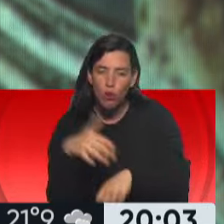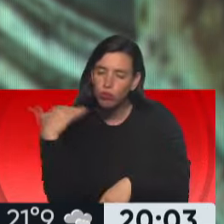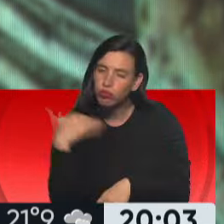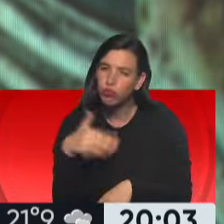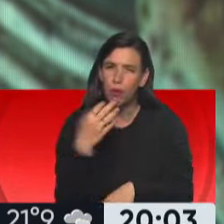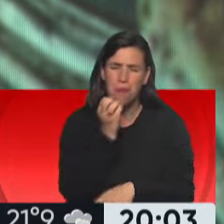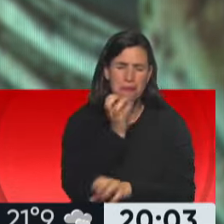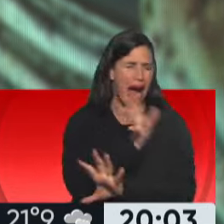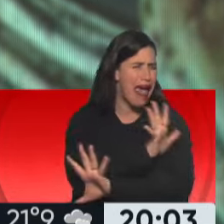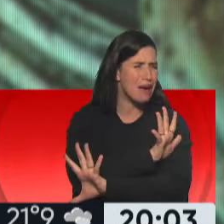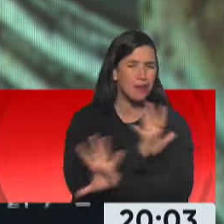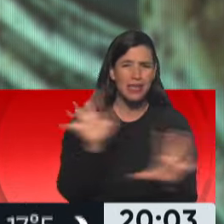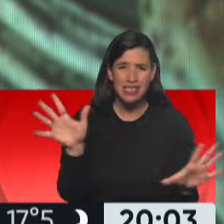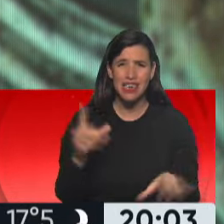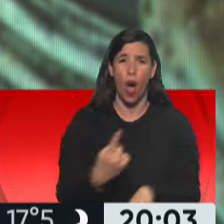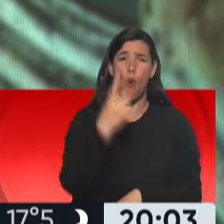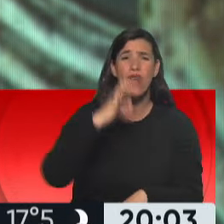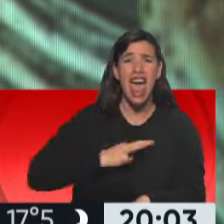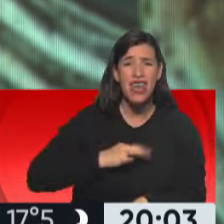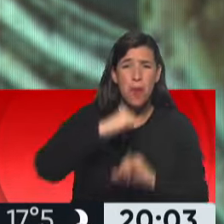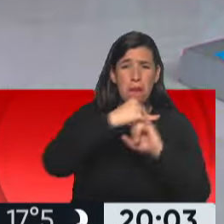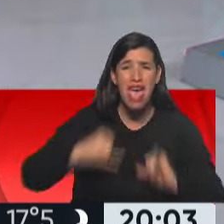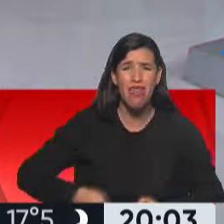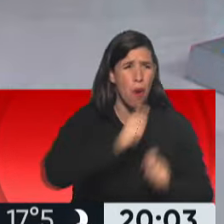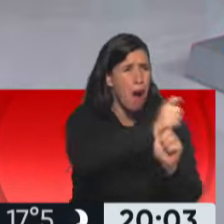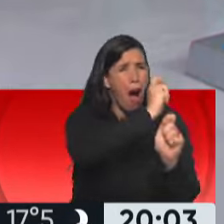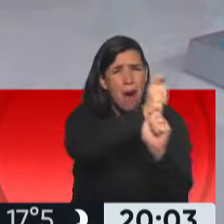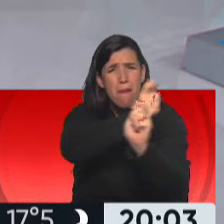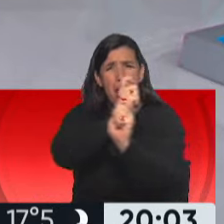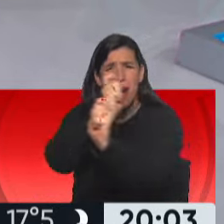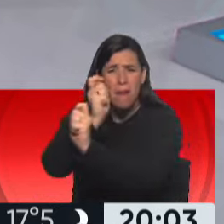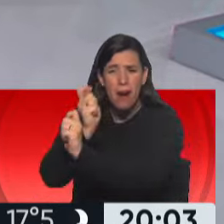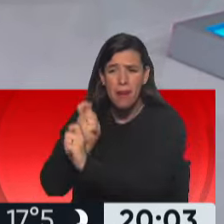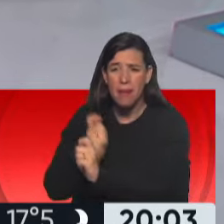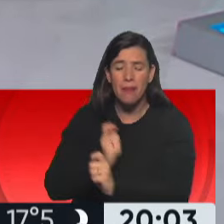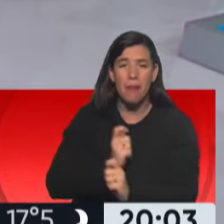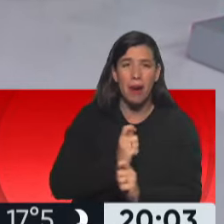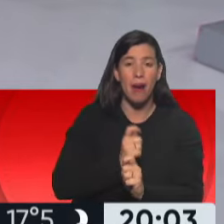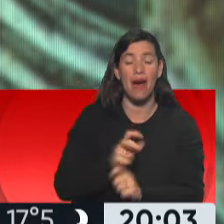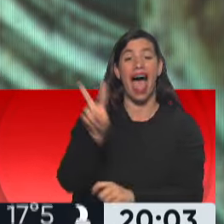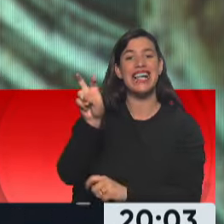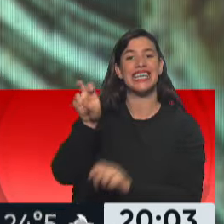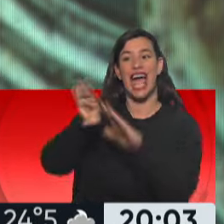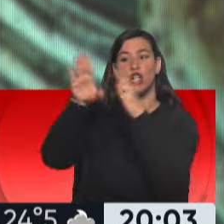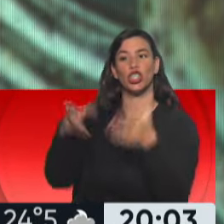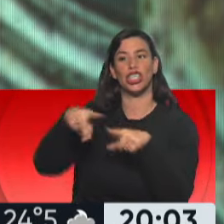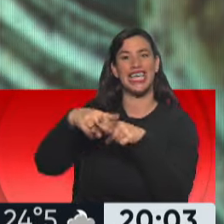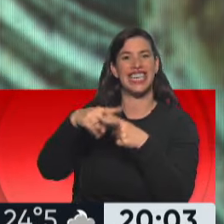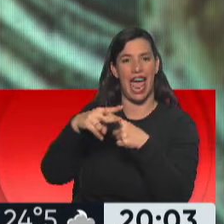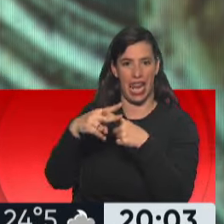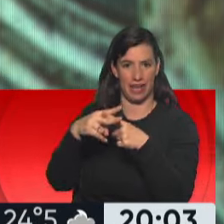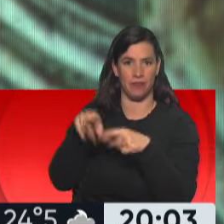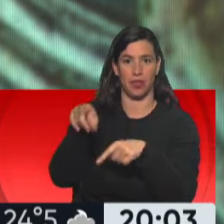medio, un galpón que alquilaron, que uh-huh. era un viejo taller mecánico sí, en claro. desuso, que ellos lo